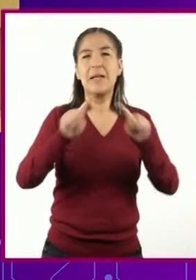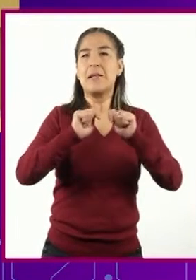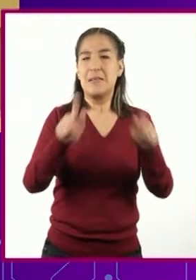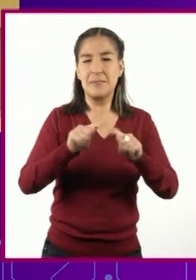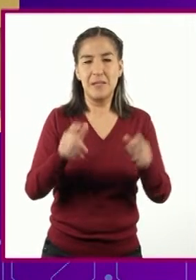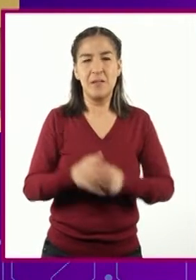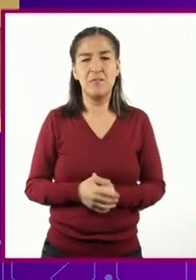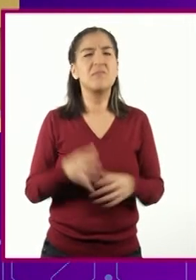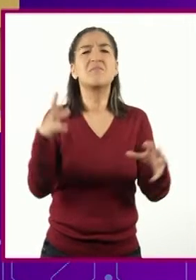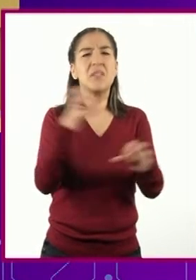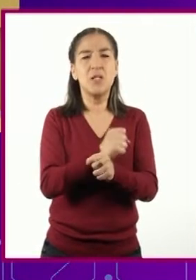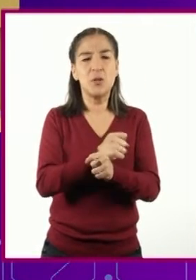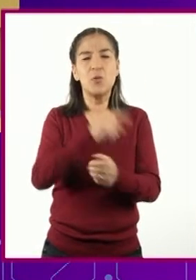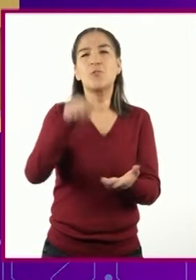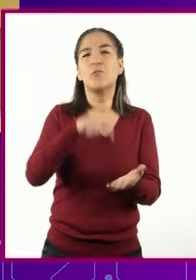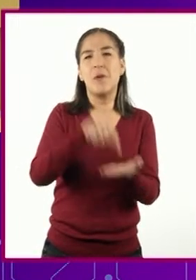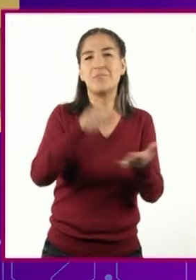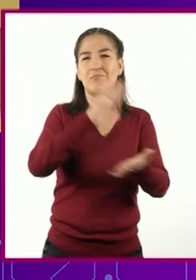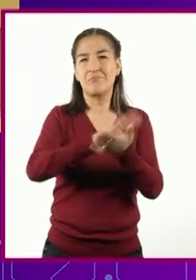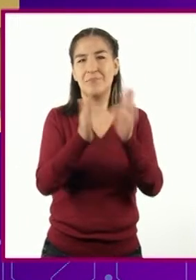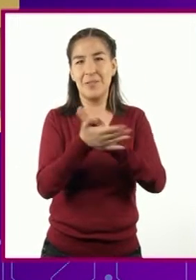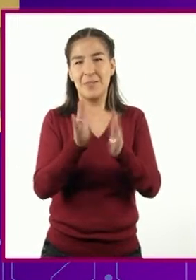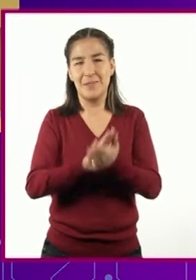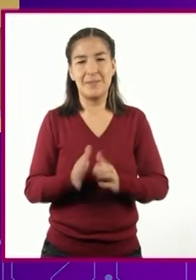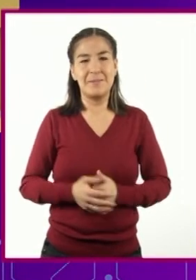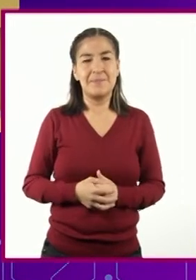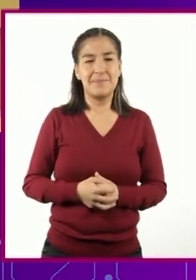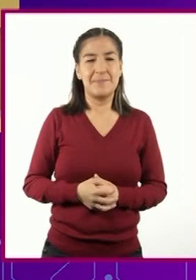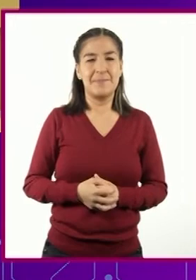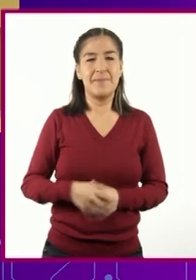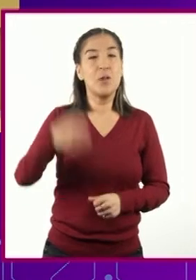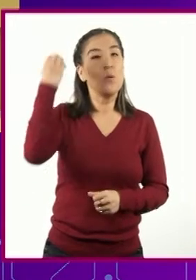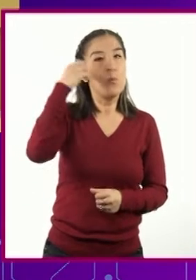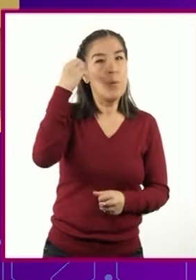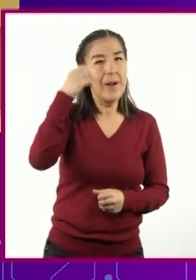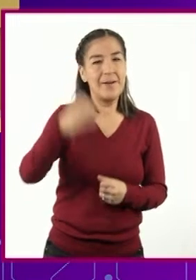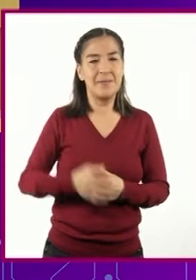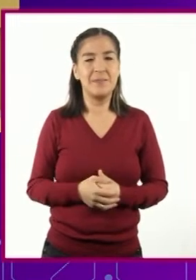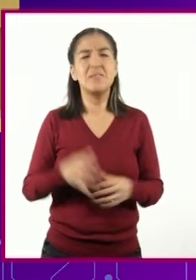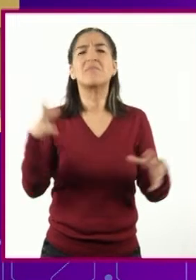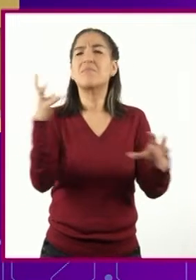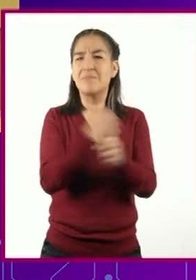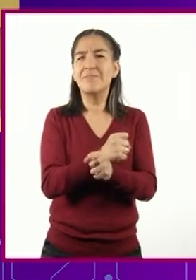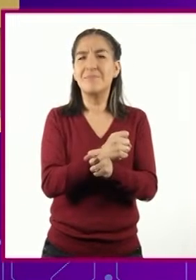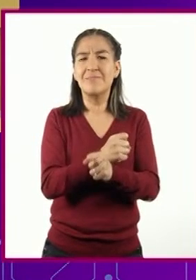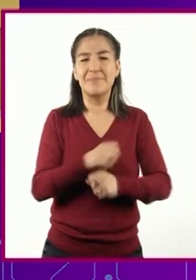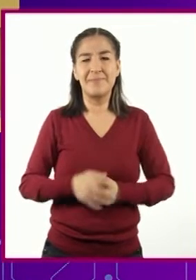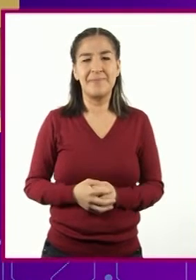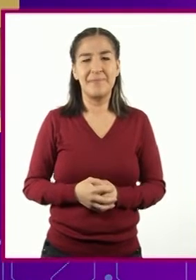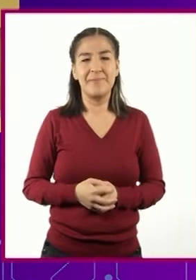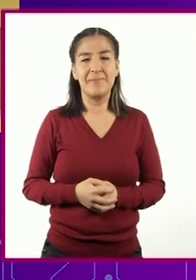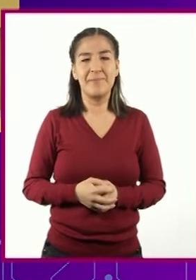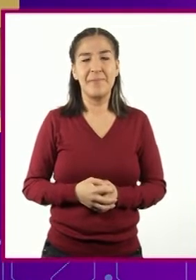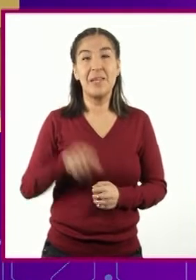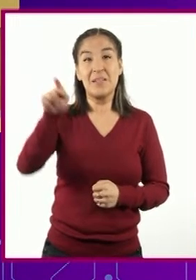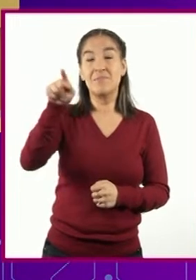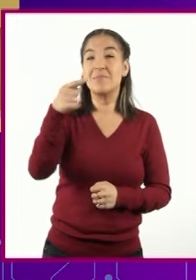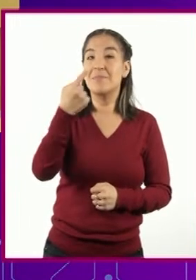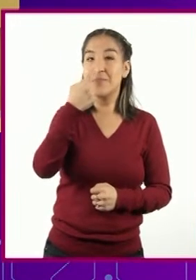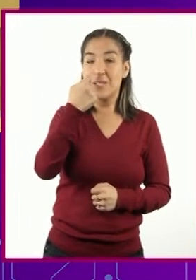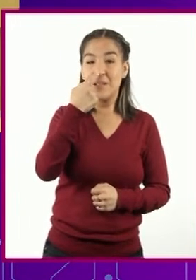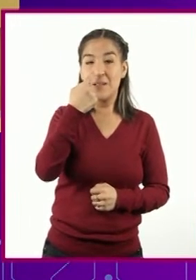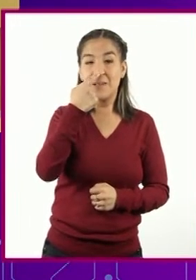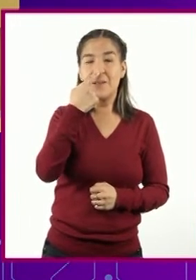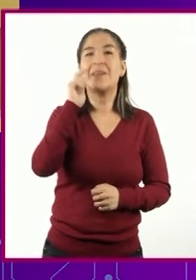Tlaxcala, que significa lugar de tortillas. Oaxaca significa en la nariz